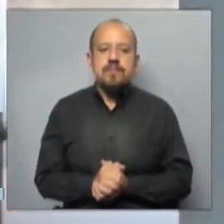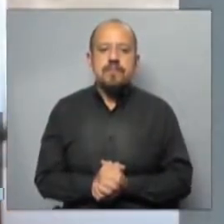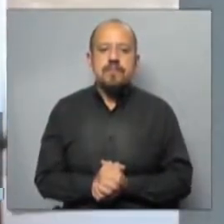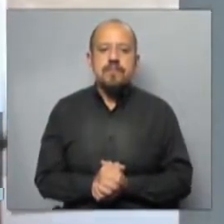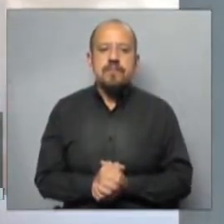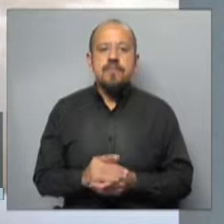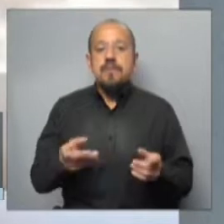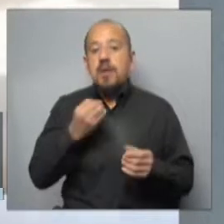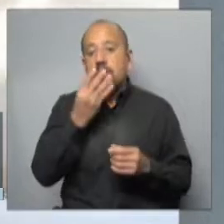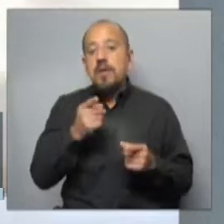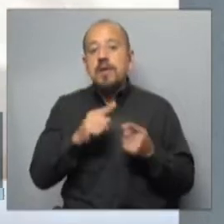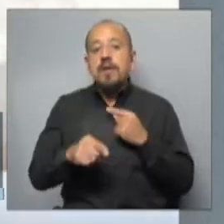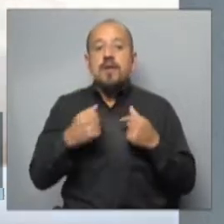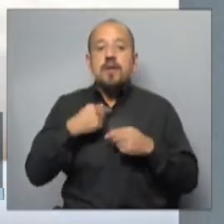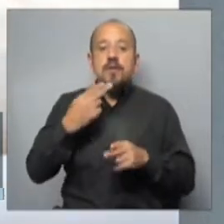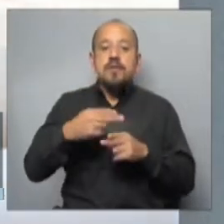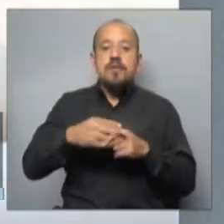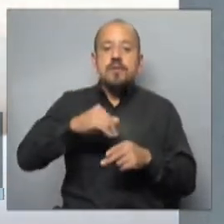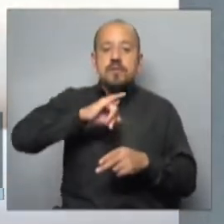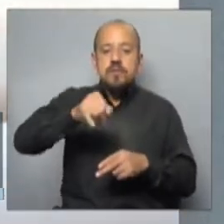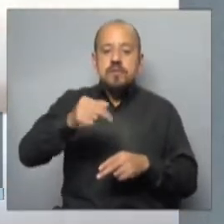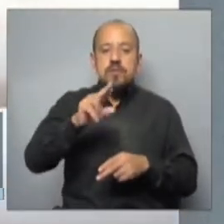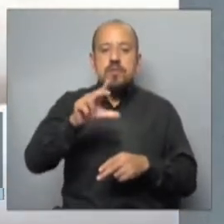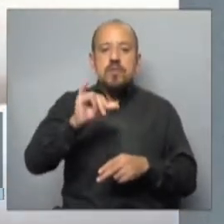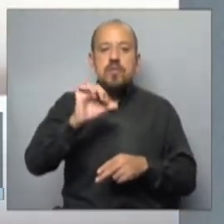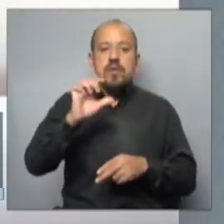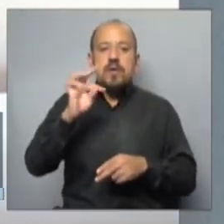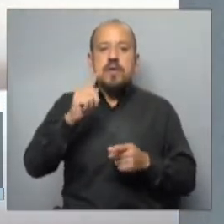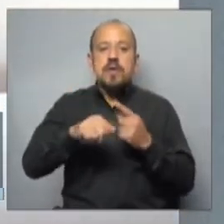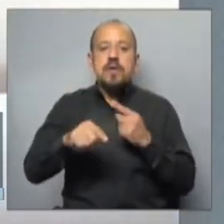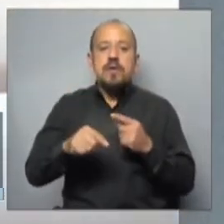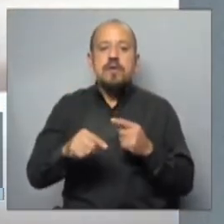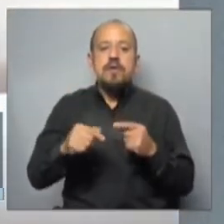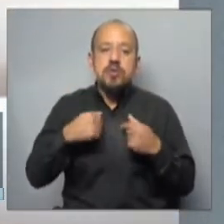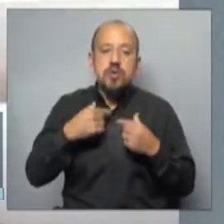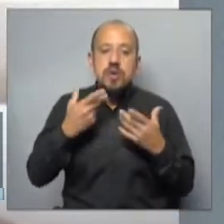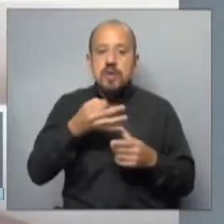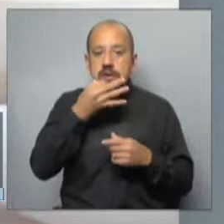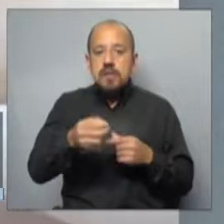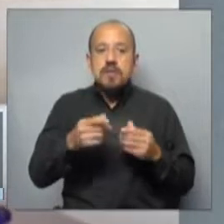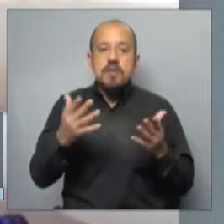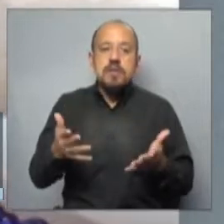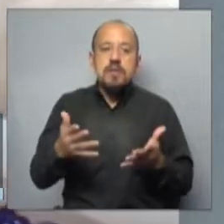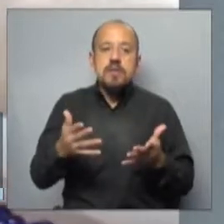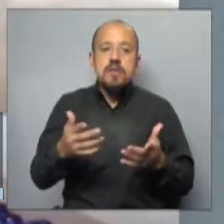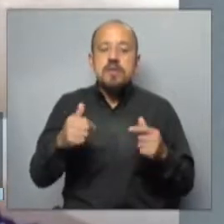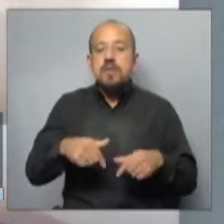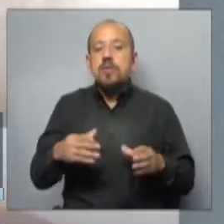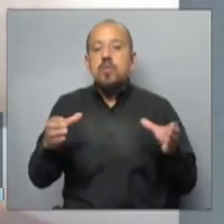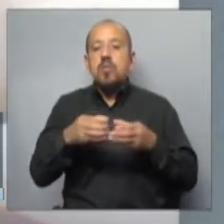hola como estan me llamo julieta y les hablo desde quiero transmitirles un mensaje desde la